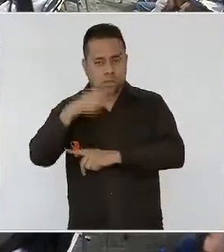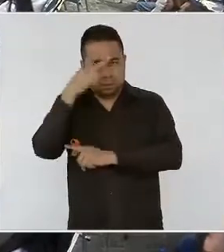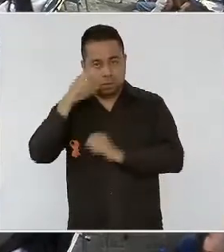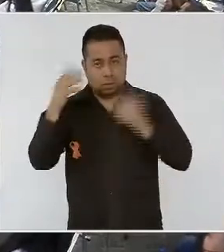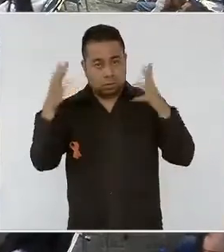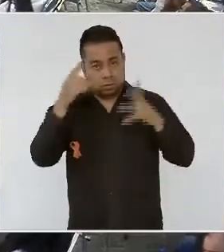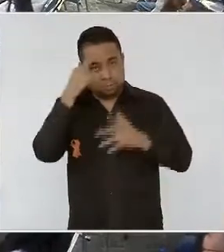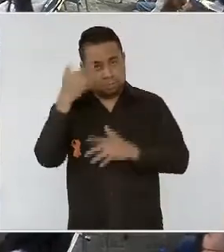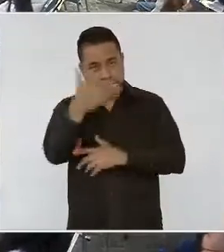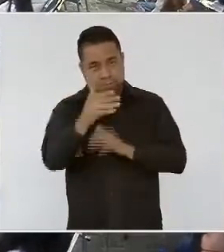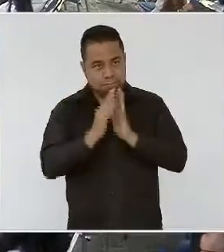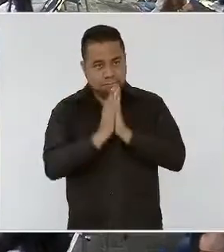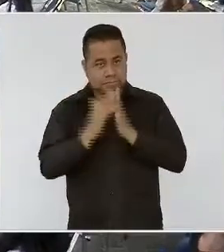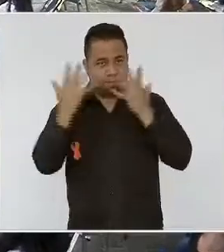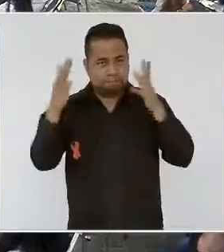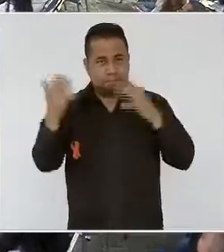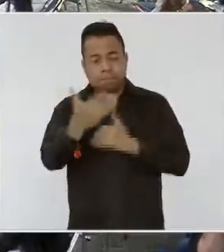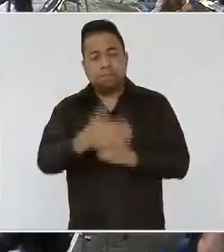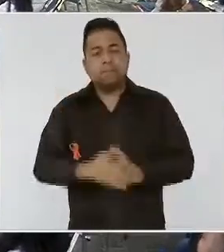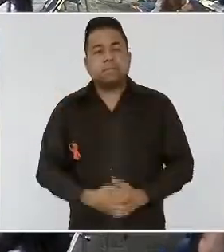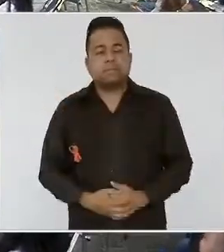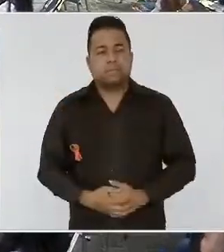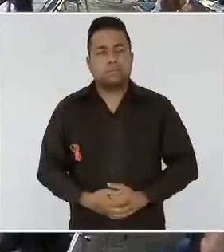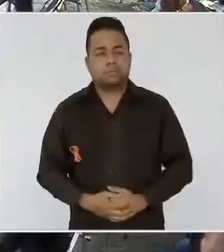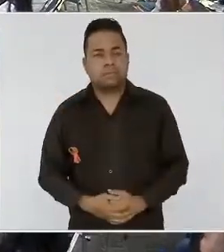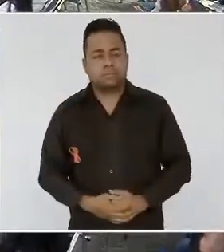Un aplauso para él, por supuesto.